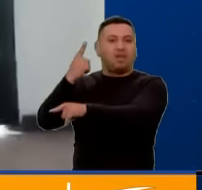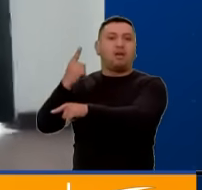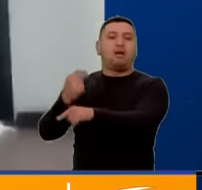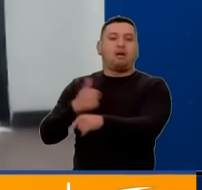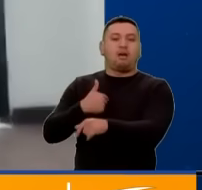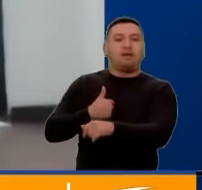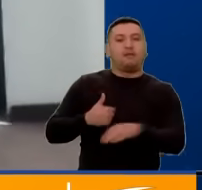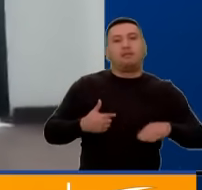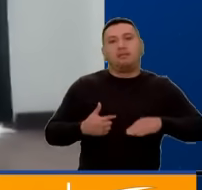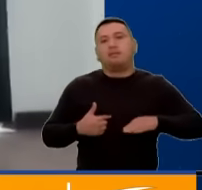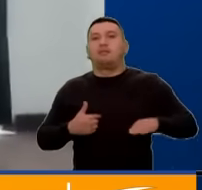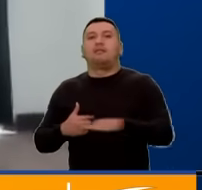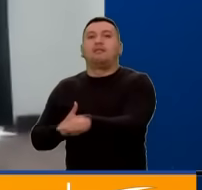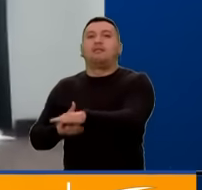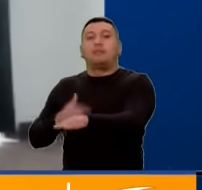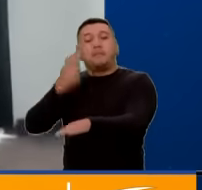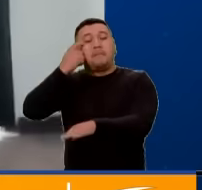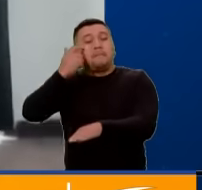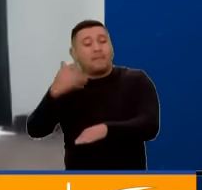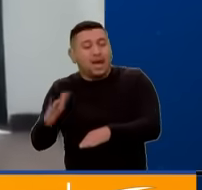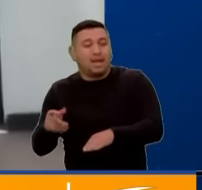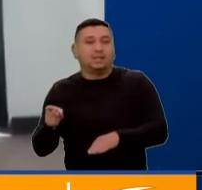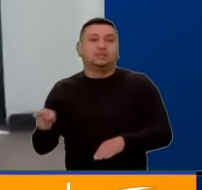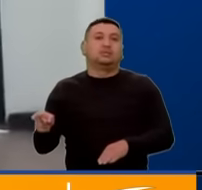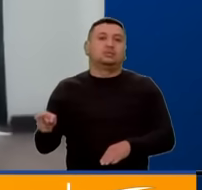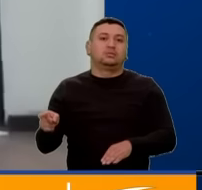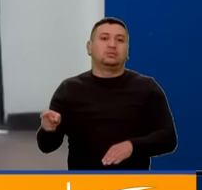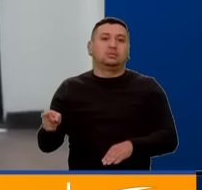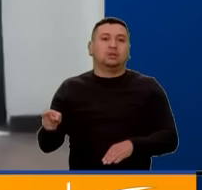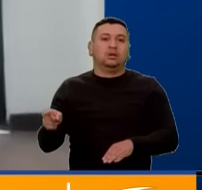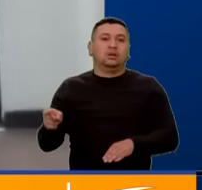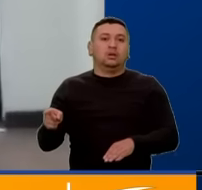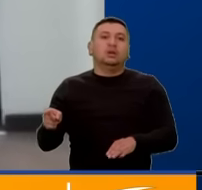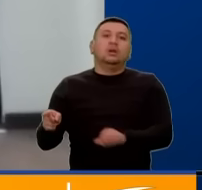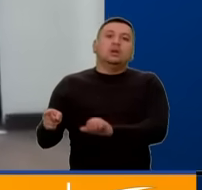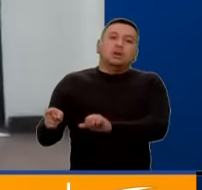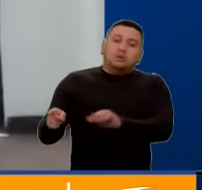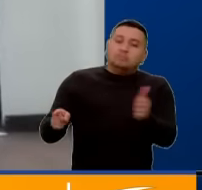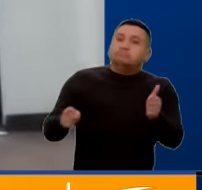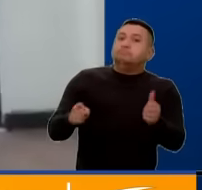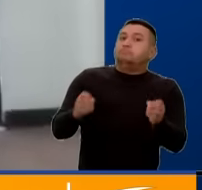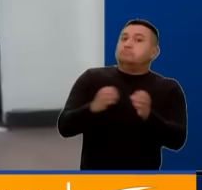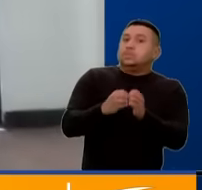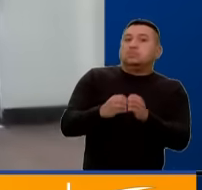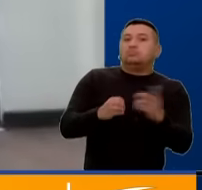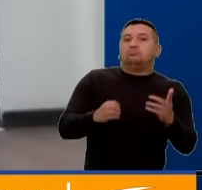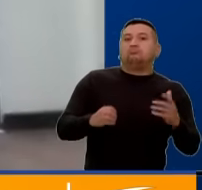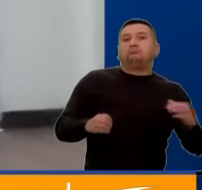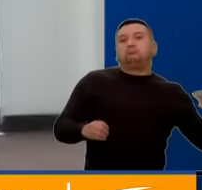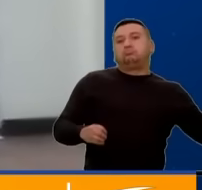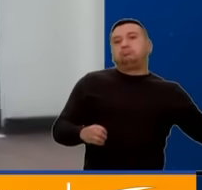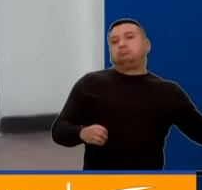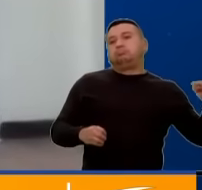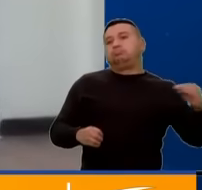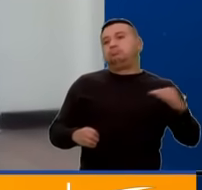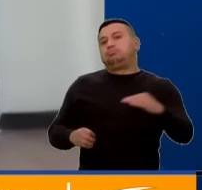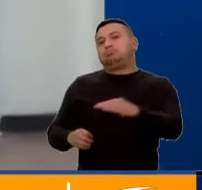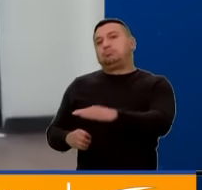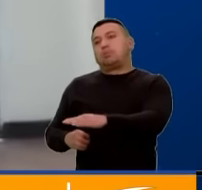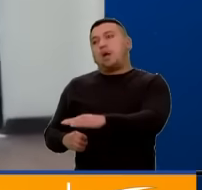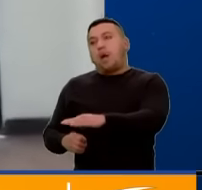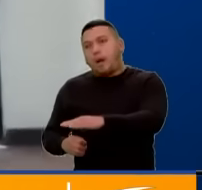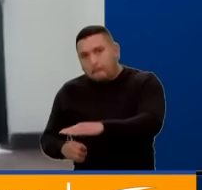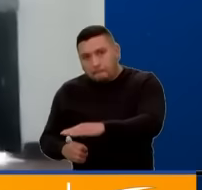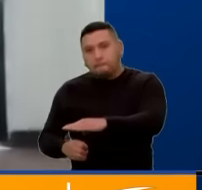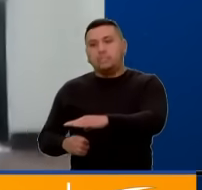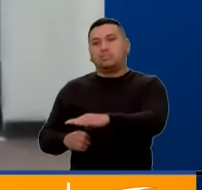tenemos conocimiento que detuvieron unas camionetas antes y al parecer miraban y decían, no, estos no son, o este no es, perdón,